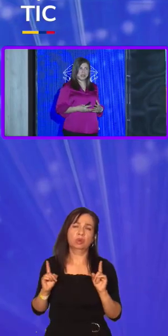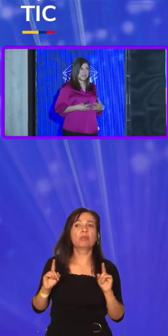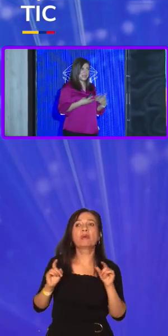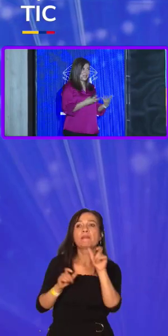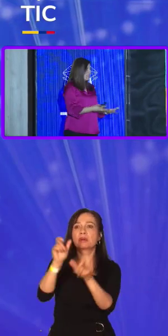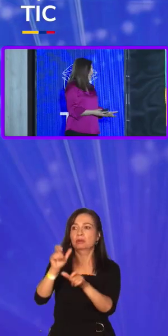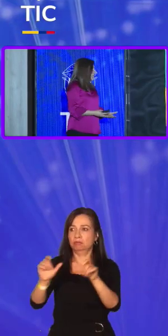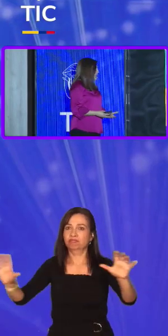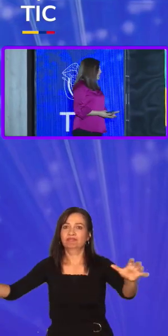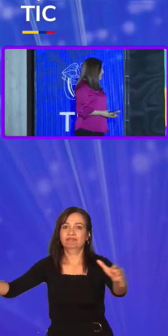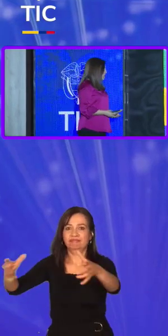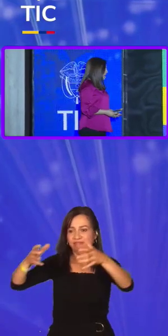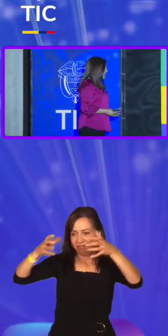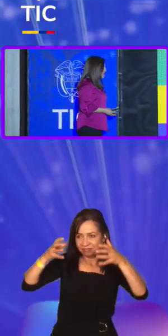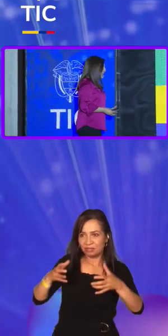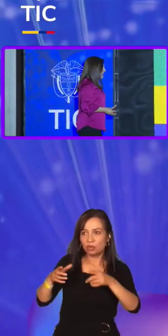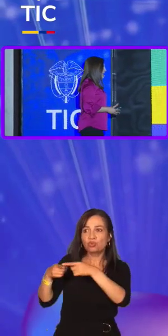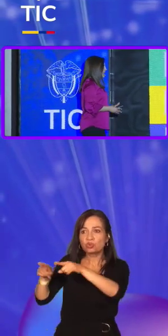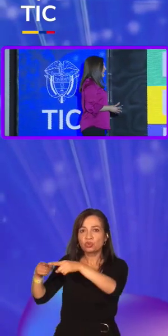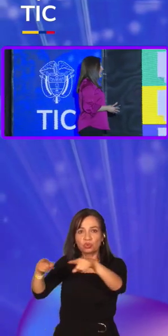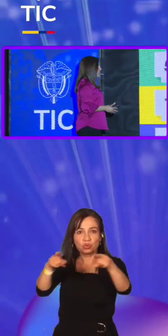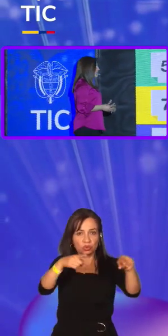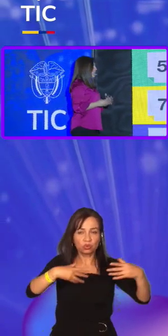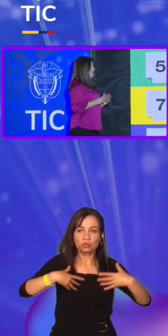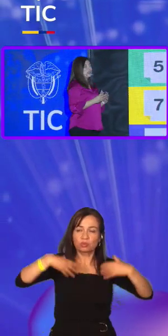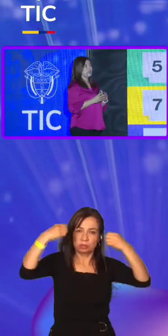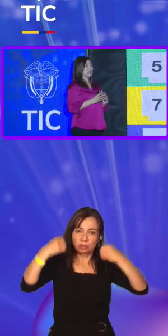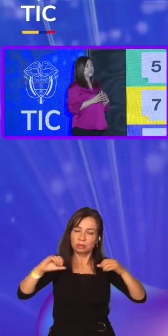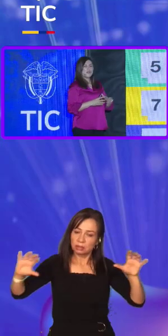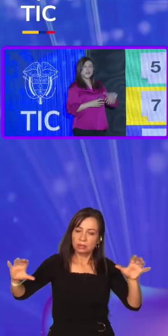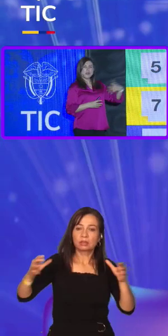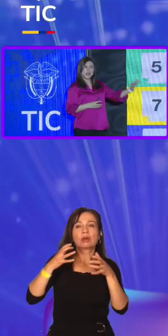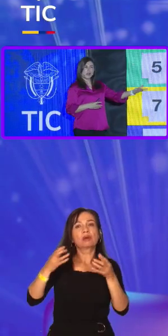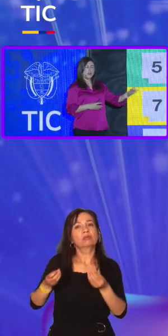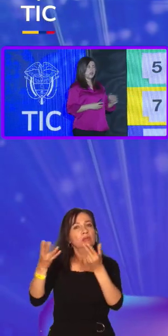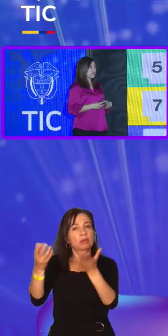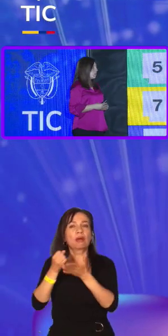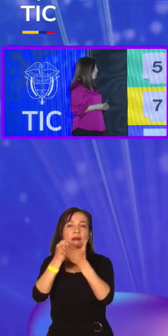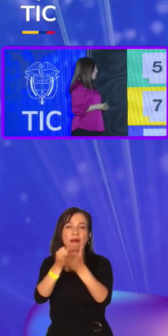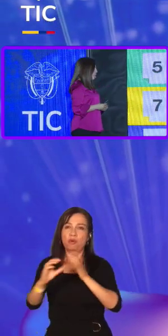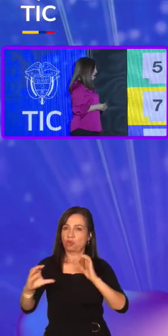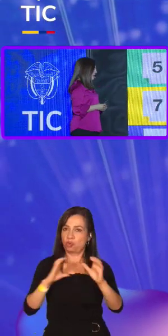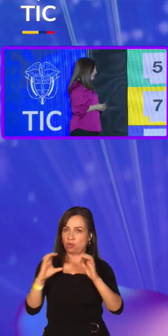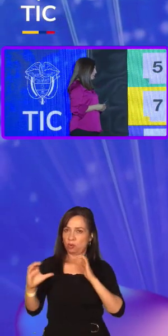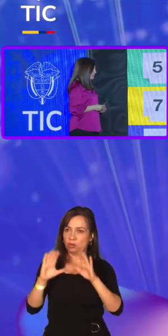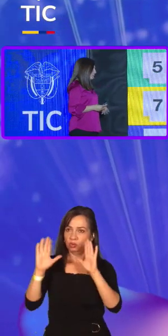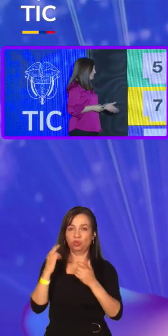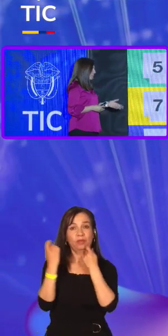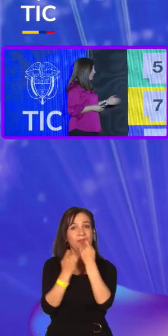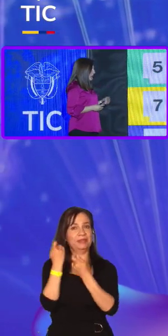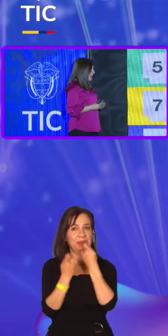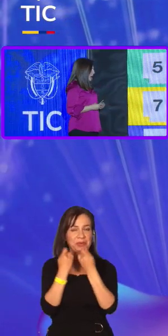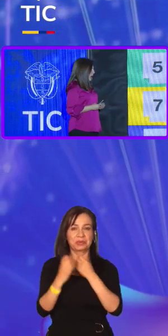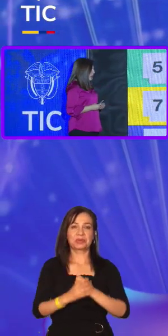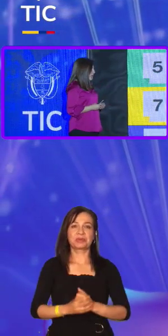gran cantidad de personas que sí son los dueños y les dan esta forma de comunicación con un